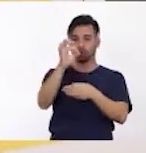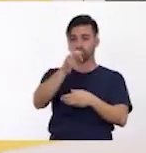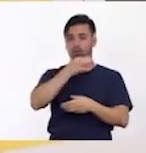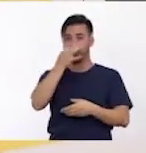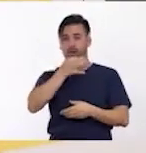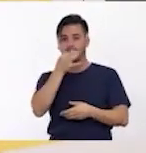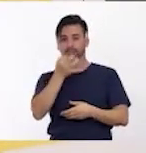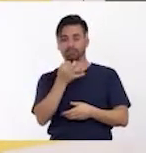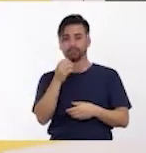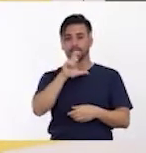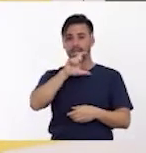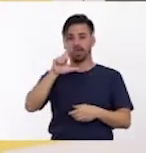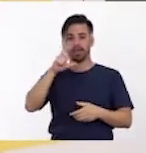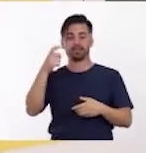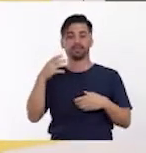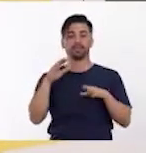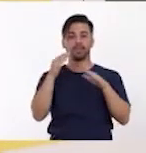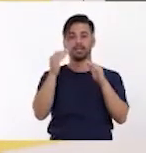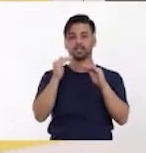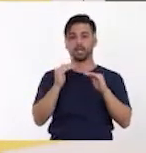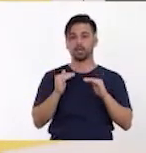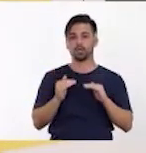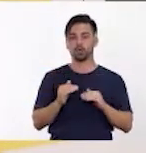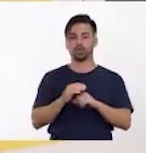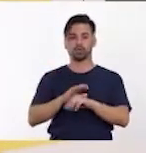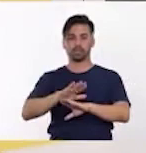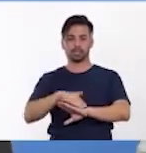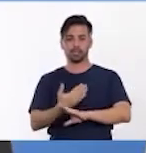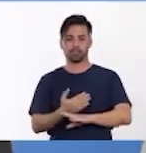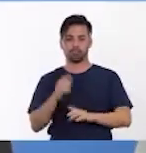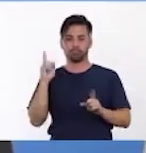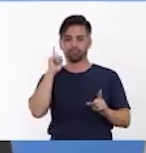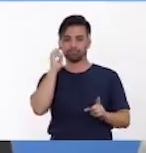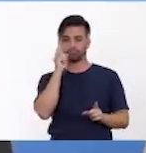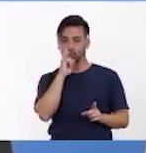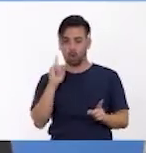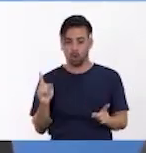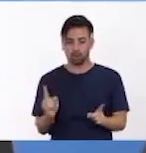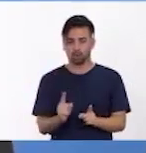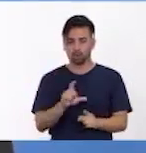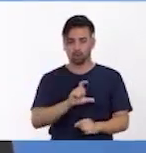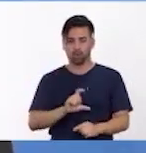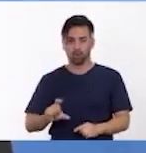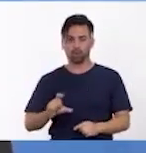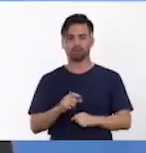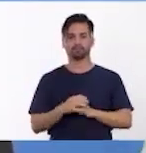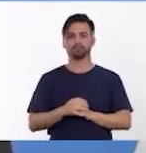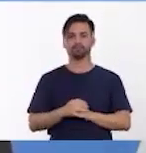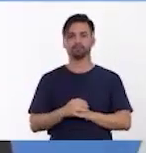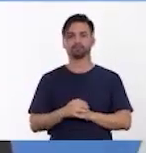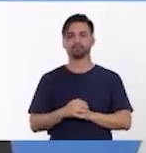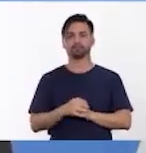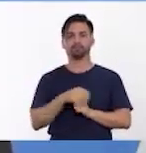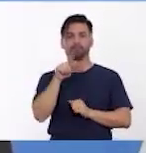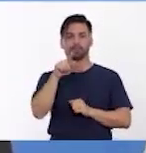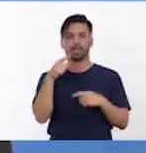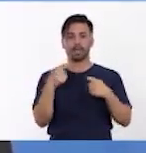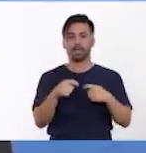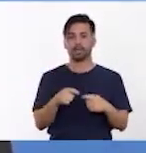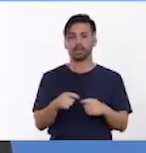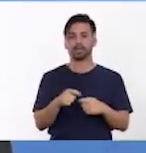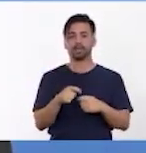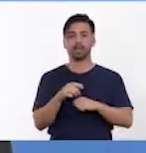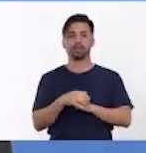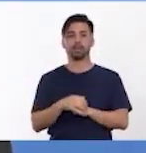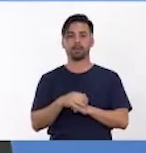los anexos. Y nosotros, ya aplicando parte del perfeccionamiento, ya